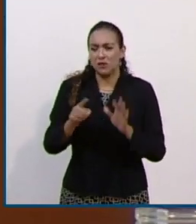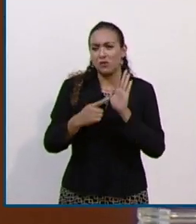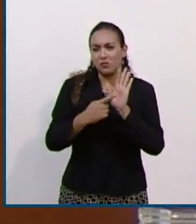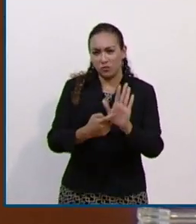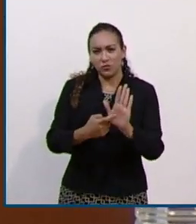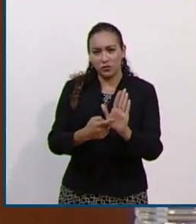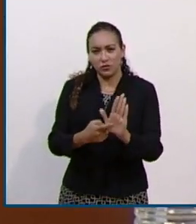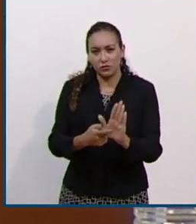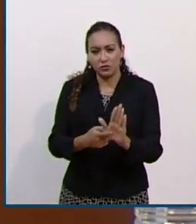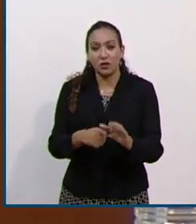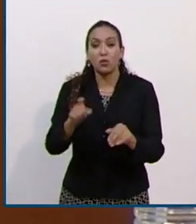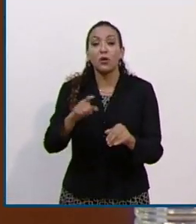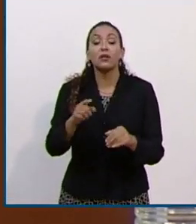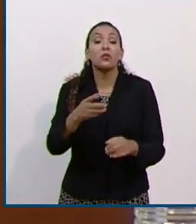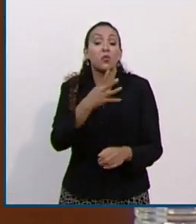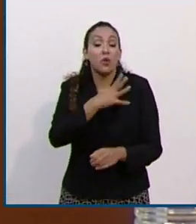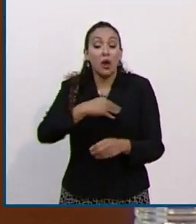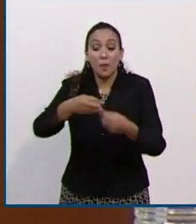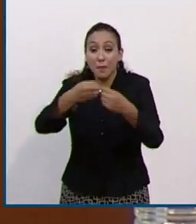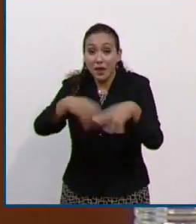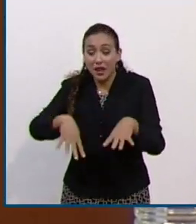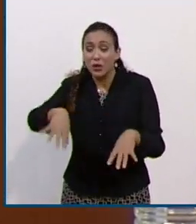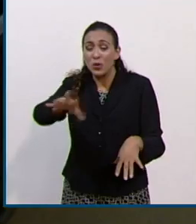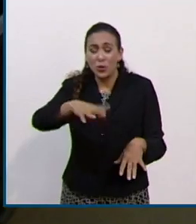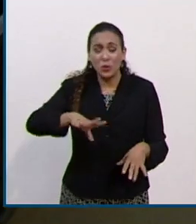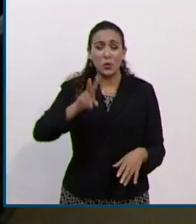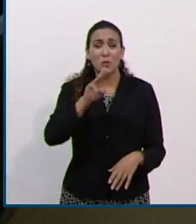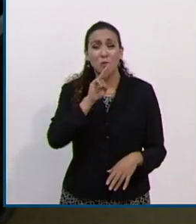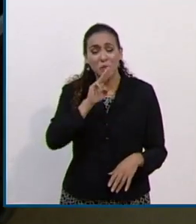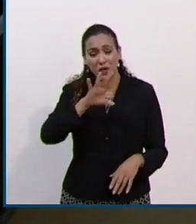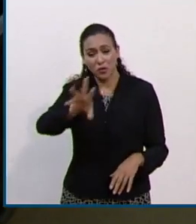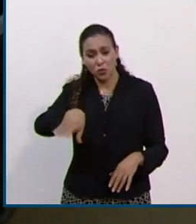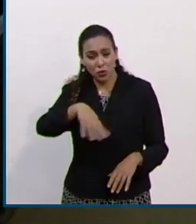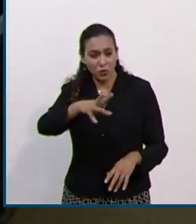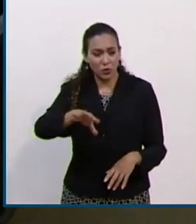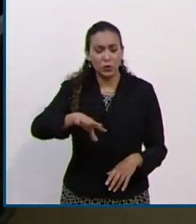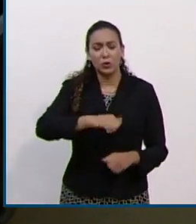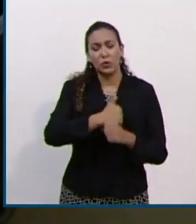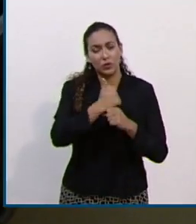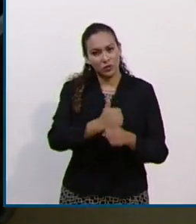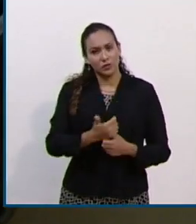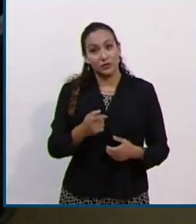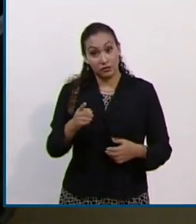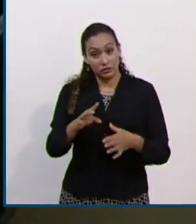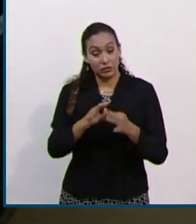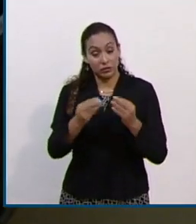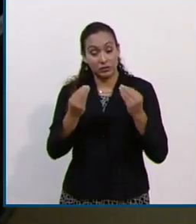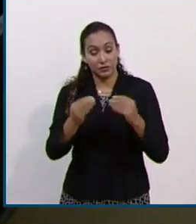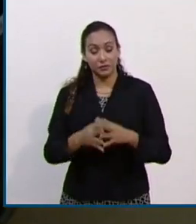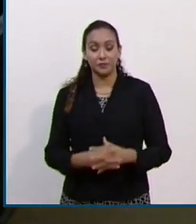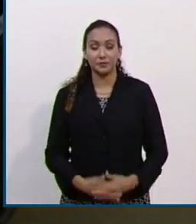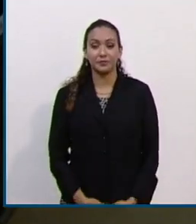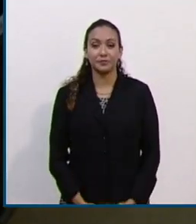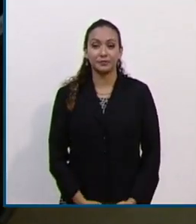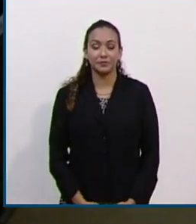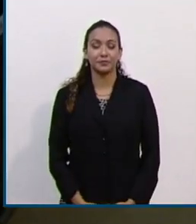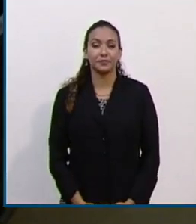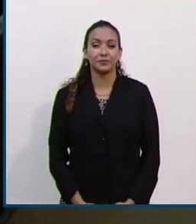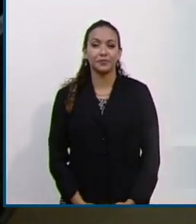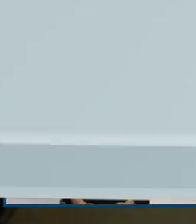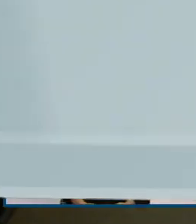tratan de localizar a un hijo desaparecido. Para el canal del Poder Judicial de la Federación, Juan Carlos